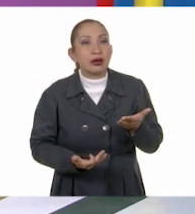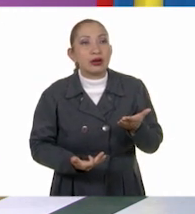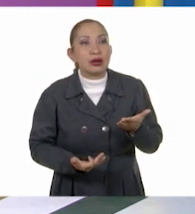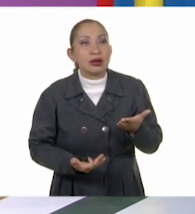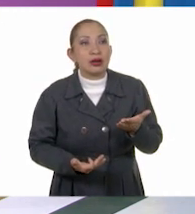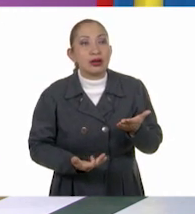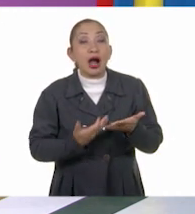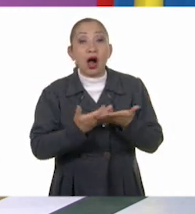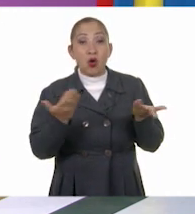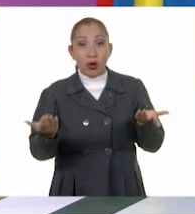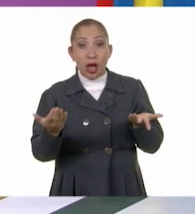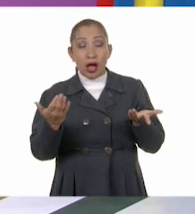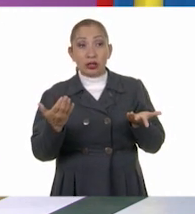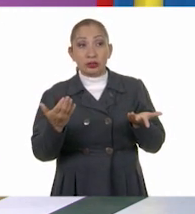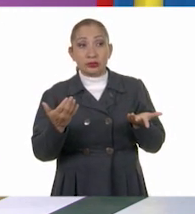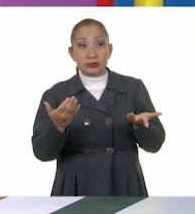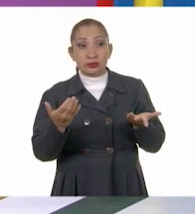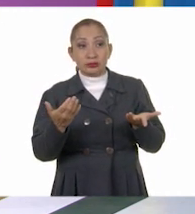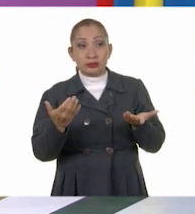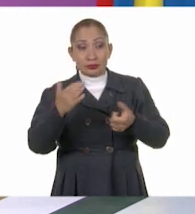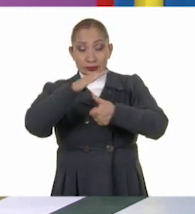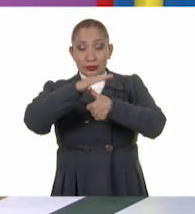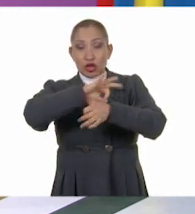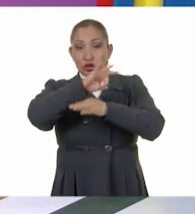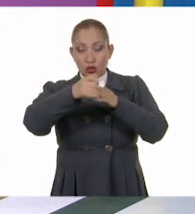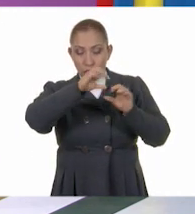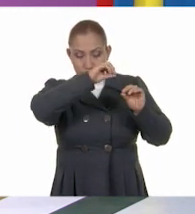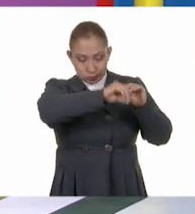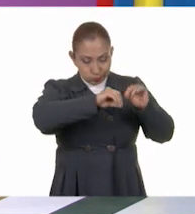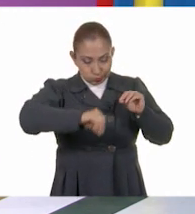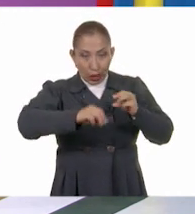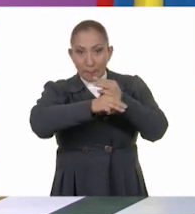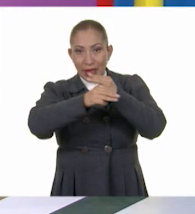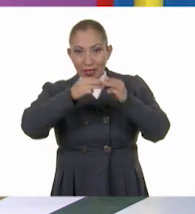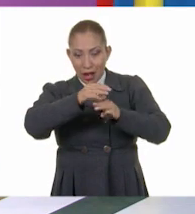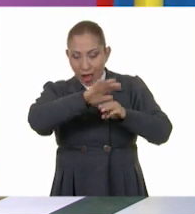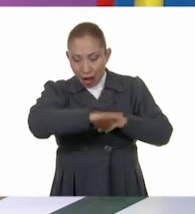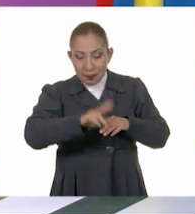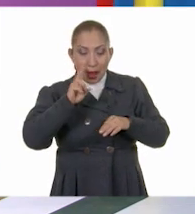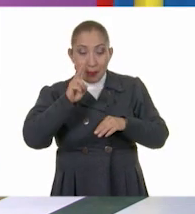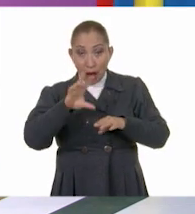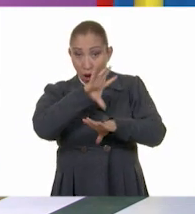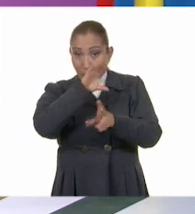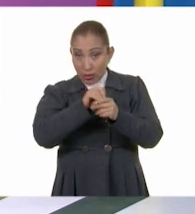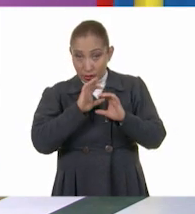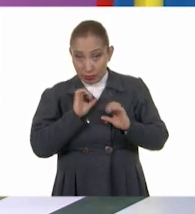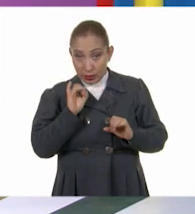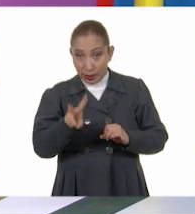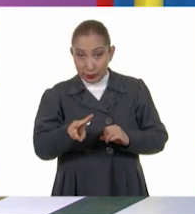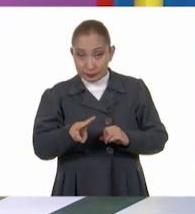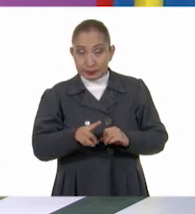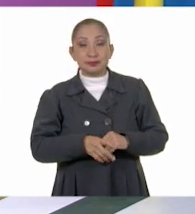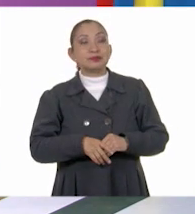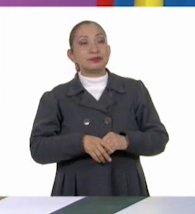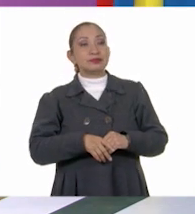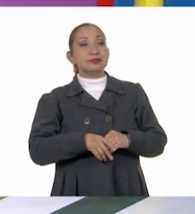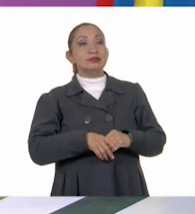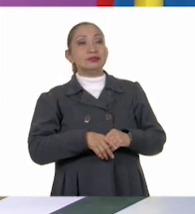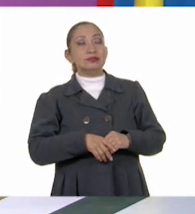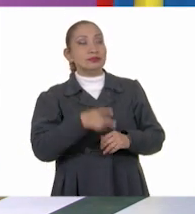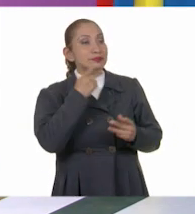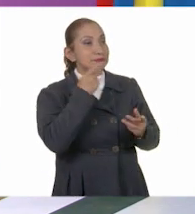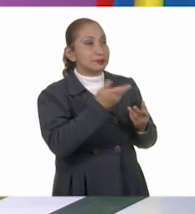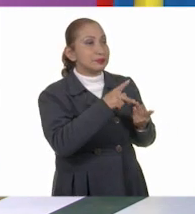vamos a poner sobre la mesa todo esto listo y aprovechamos para saber si está completo. ¿Les vale? Sí. Muy bien.